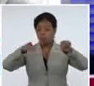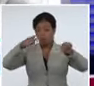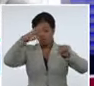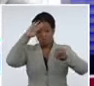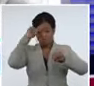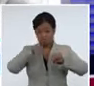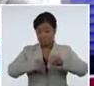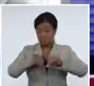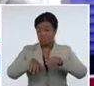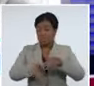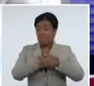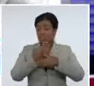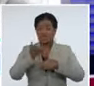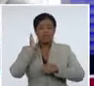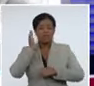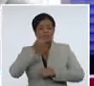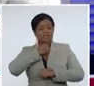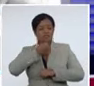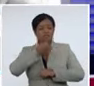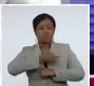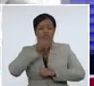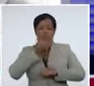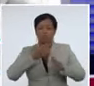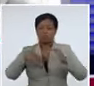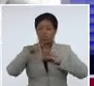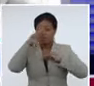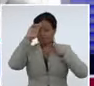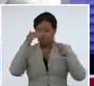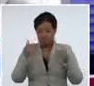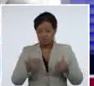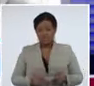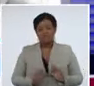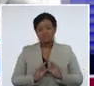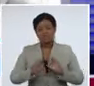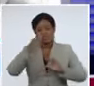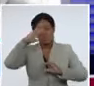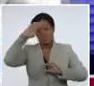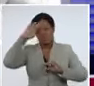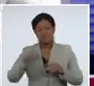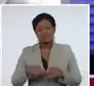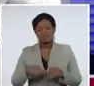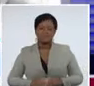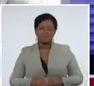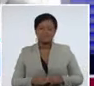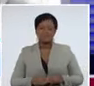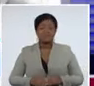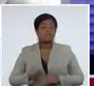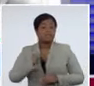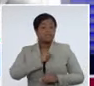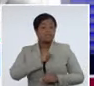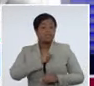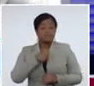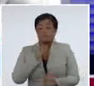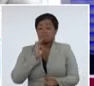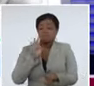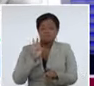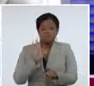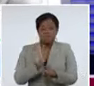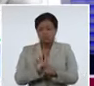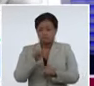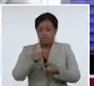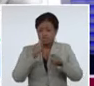habitual conferencia que ofrece el Ministerio de Salud Pública de Cuba. Y quiero comenzar con lo que está aconteciendo